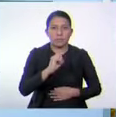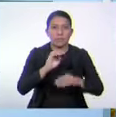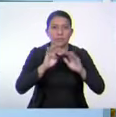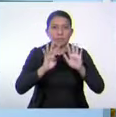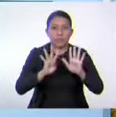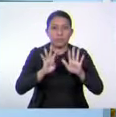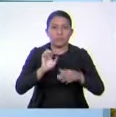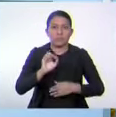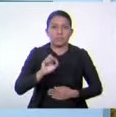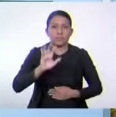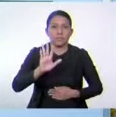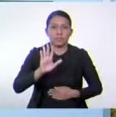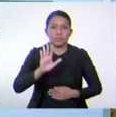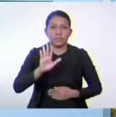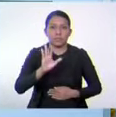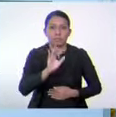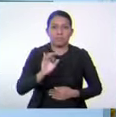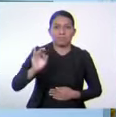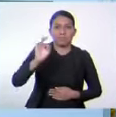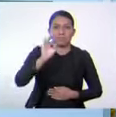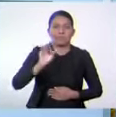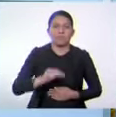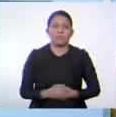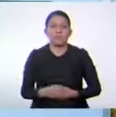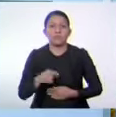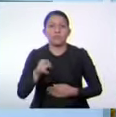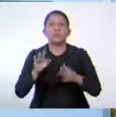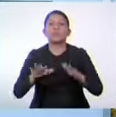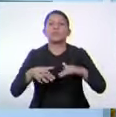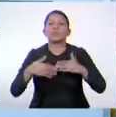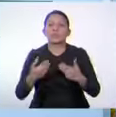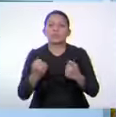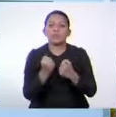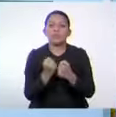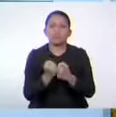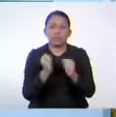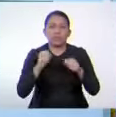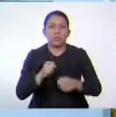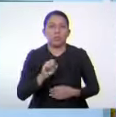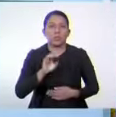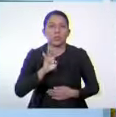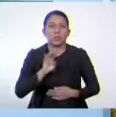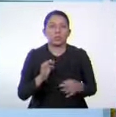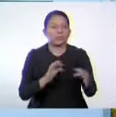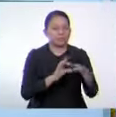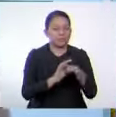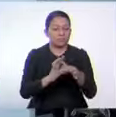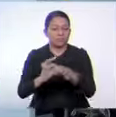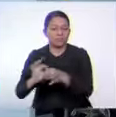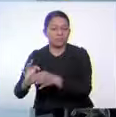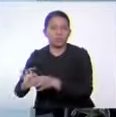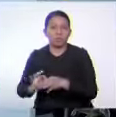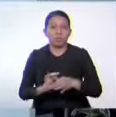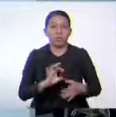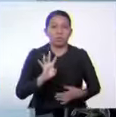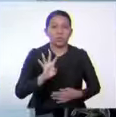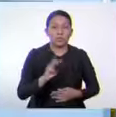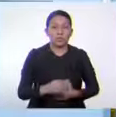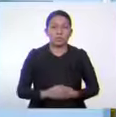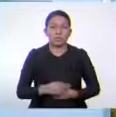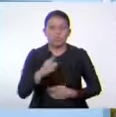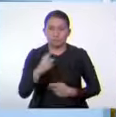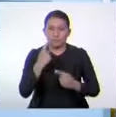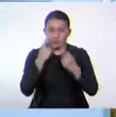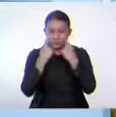la facultad que le da al carbono de formar 4 enlaces estables. Si